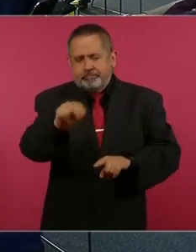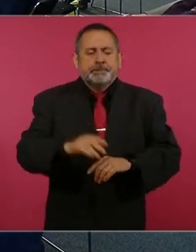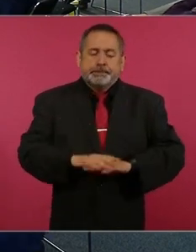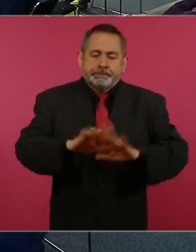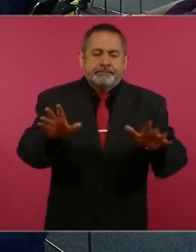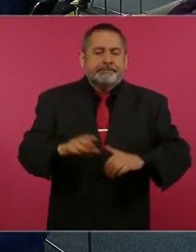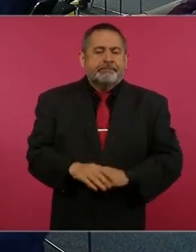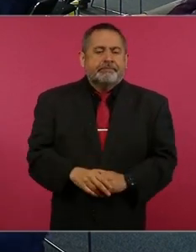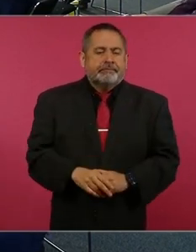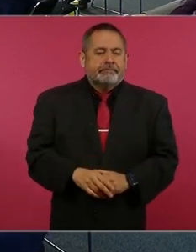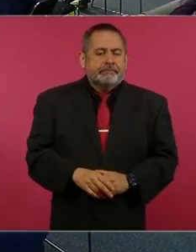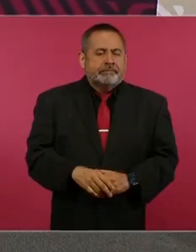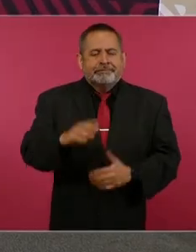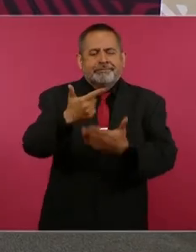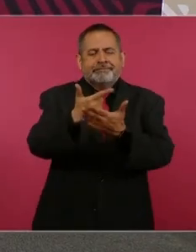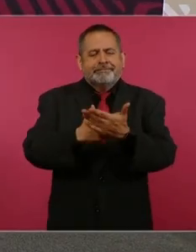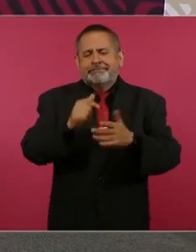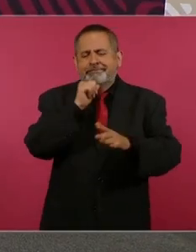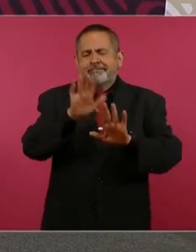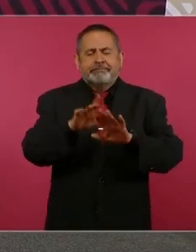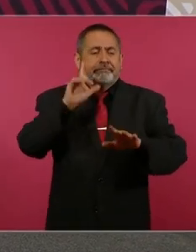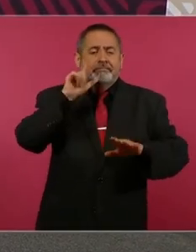Bueno, ya sin lista, ¿no?